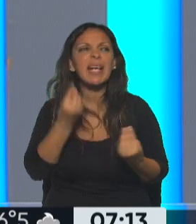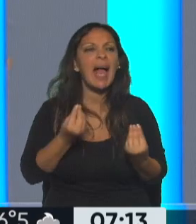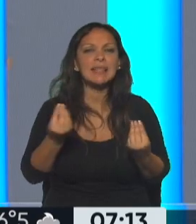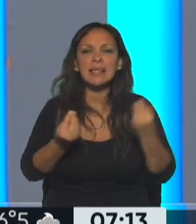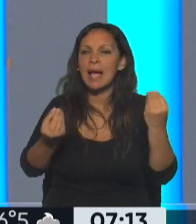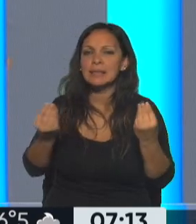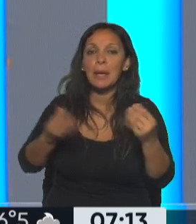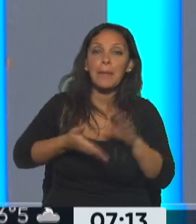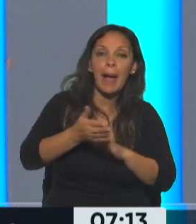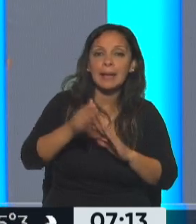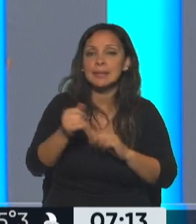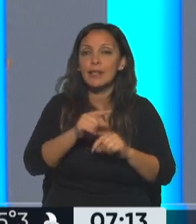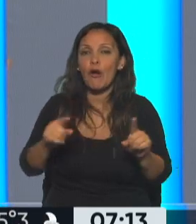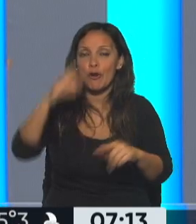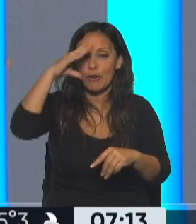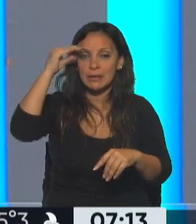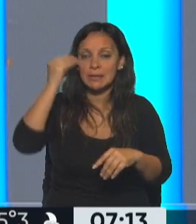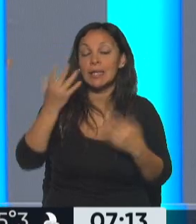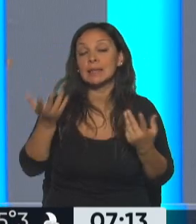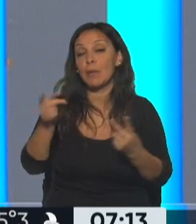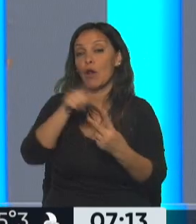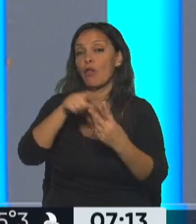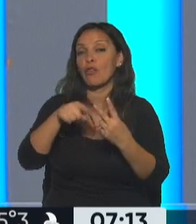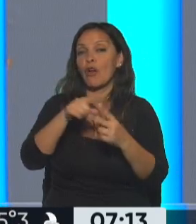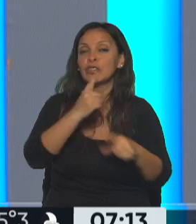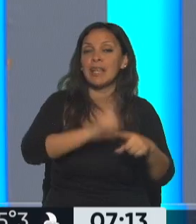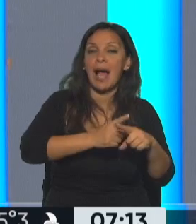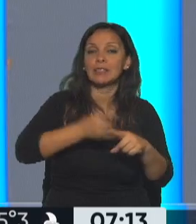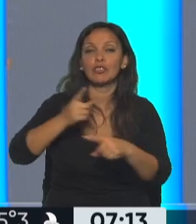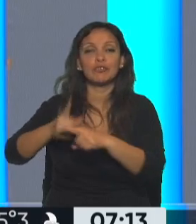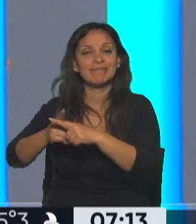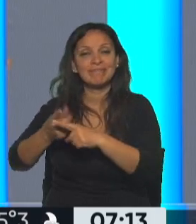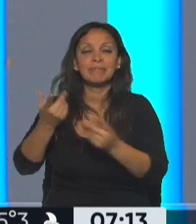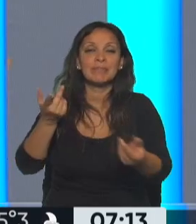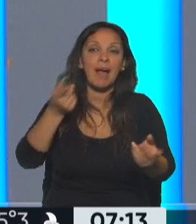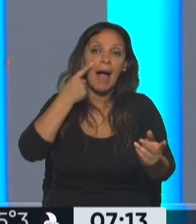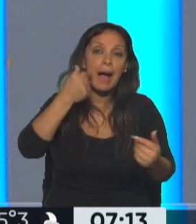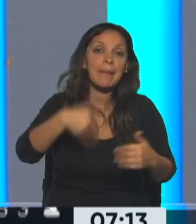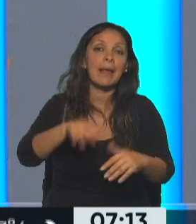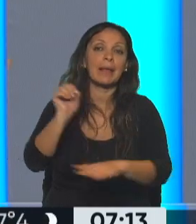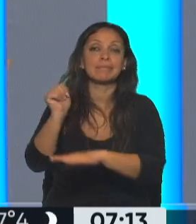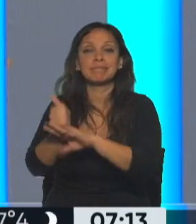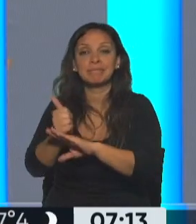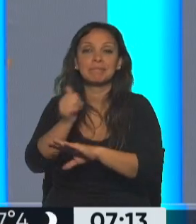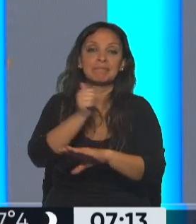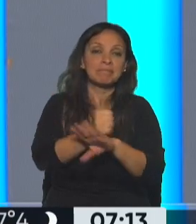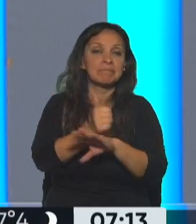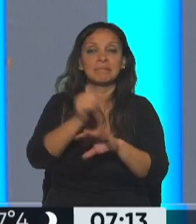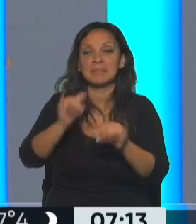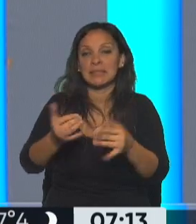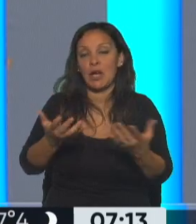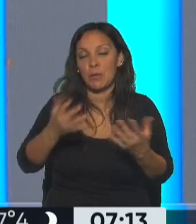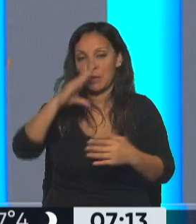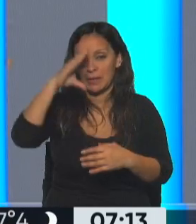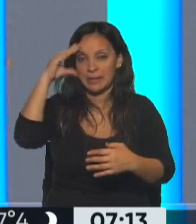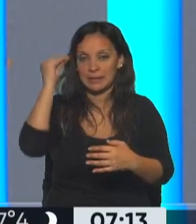Cristina Fernández de Kirchner, con lo que esos son los dos actos que se espera pueda tener alguna presencia destacada, el caso de, claro, de Cristina,